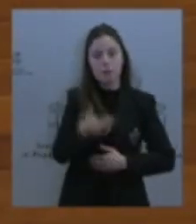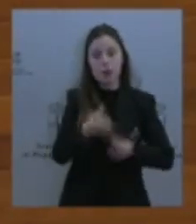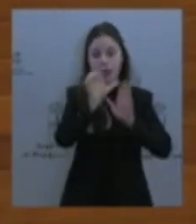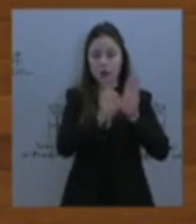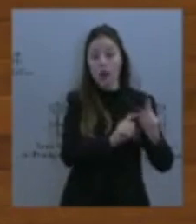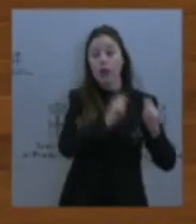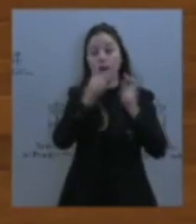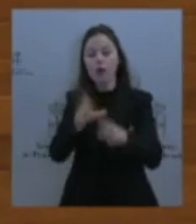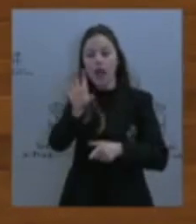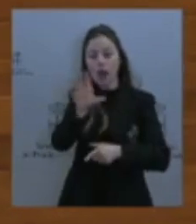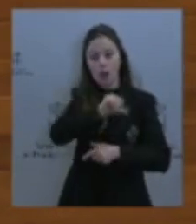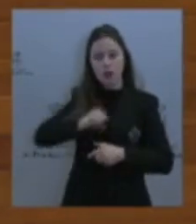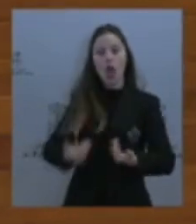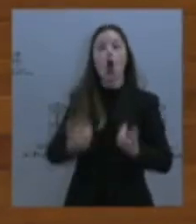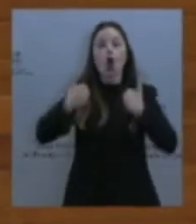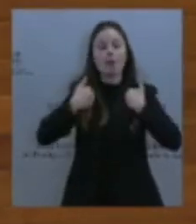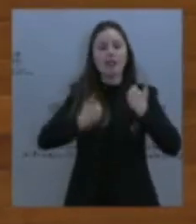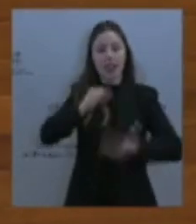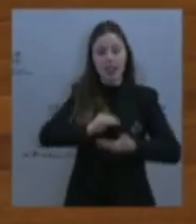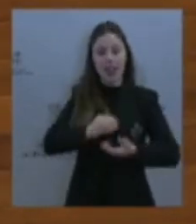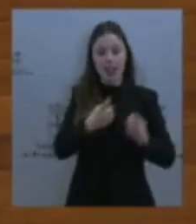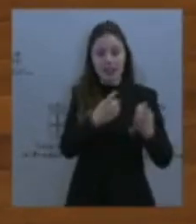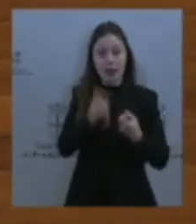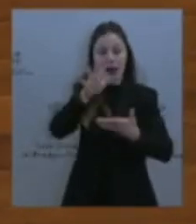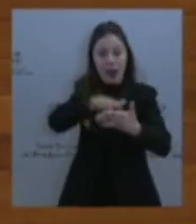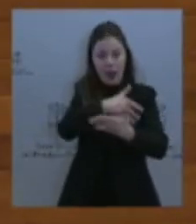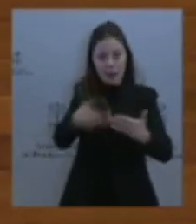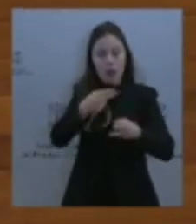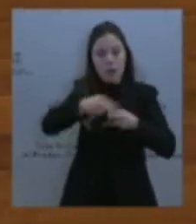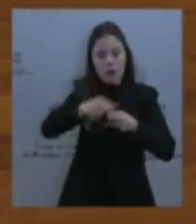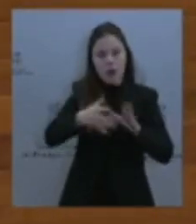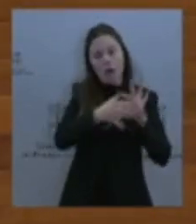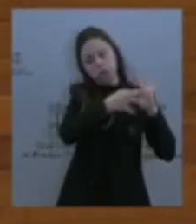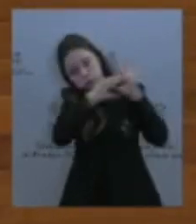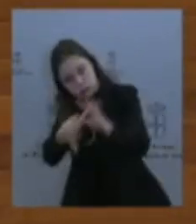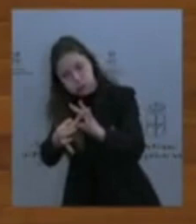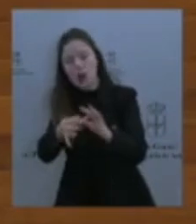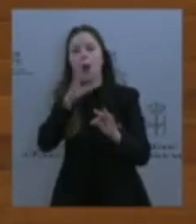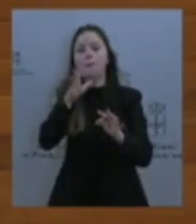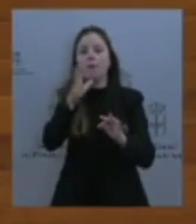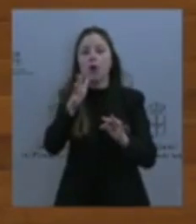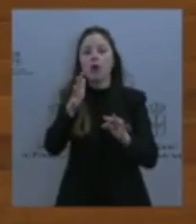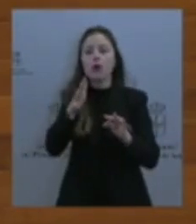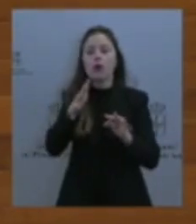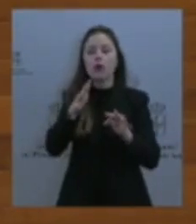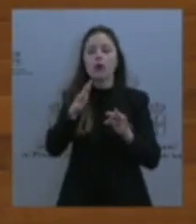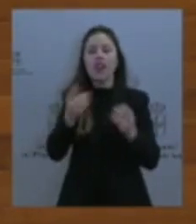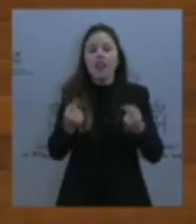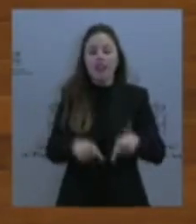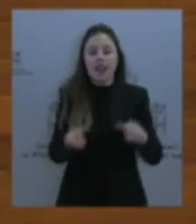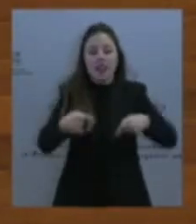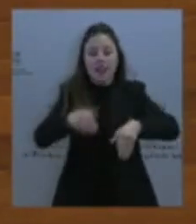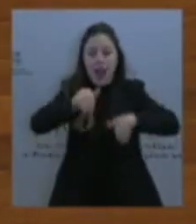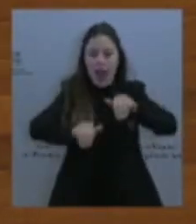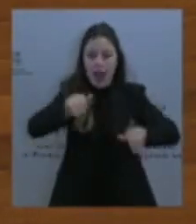necesarias para que el calendario político no esté condicionado por la concurrencia con las citas electorales de otras comunidades